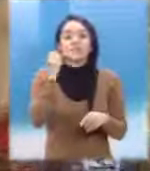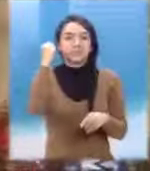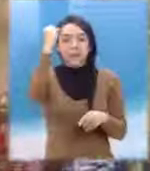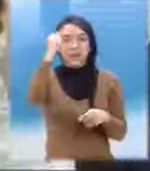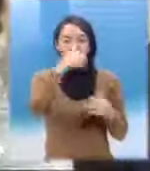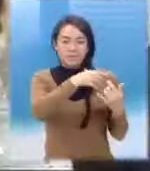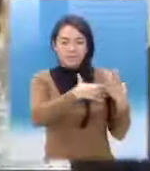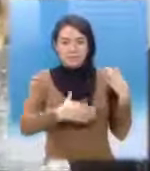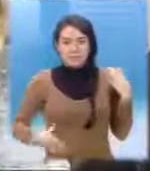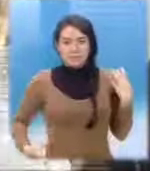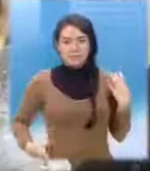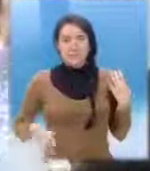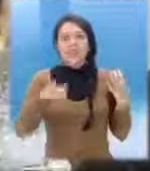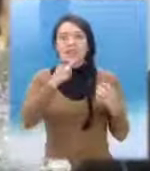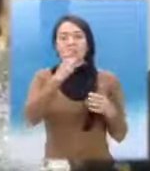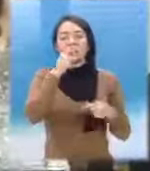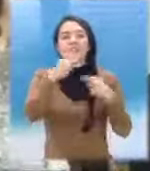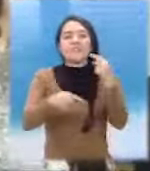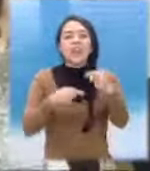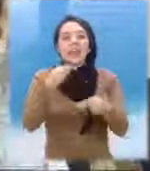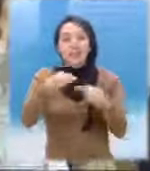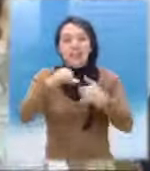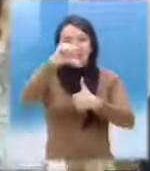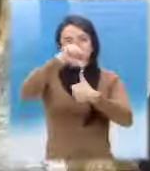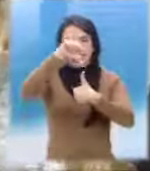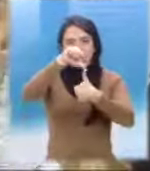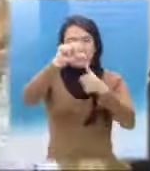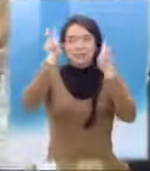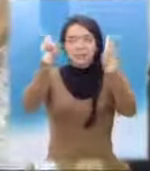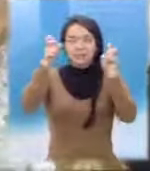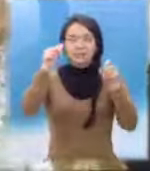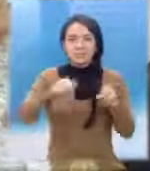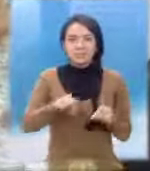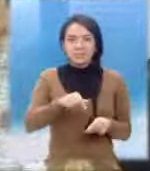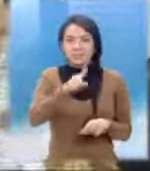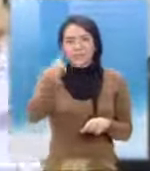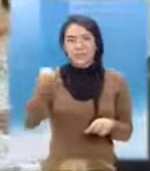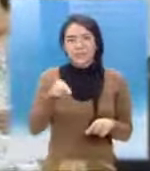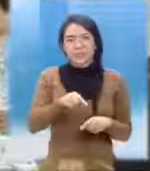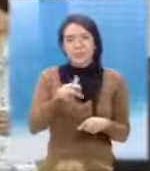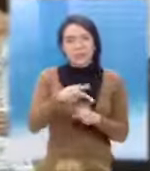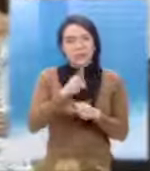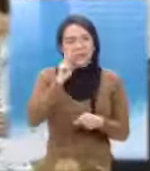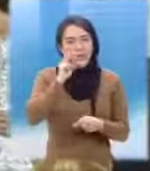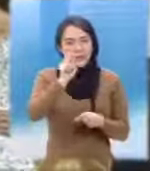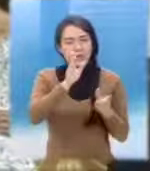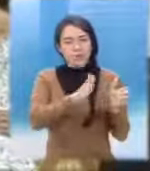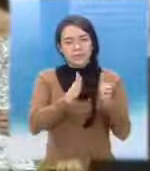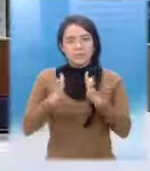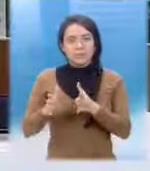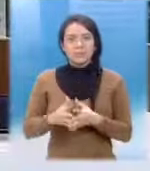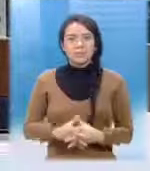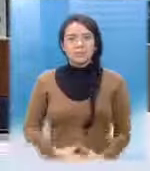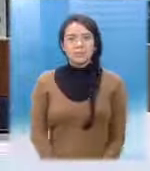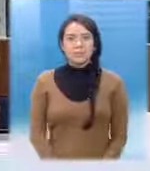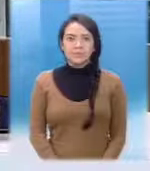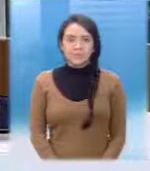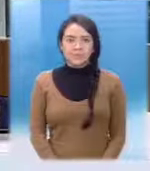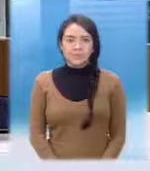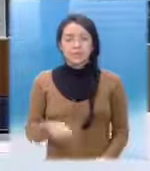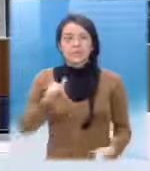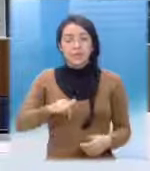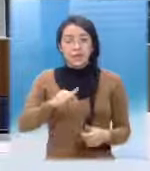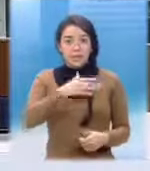las actividades de Feria Centroamericana. Por una Guatemala en paz, Oscar de León. Y la